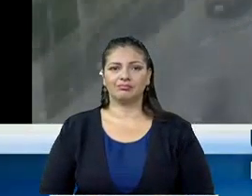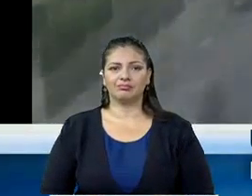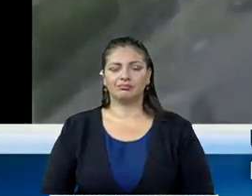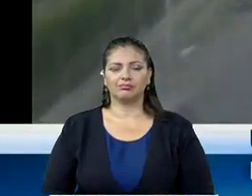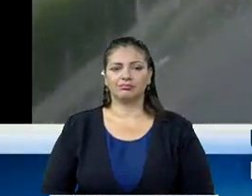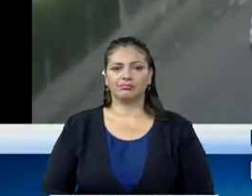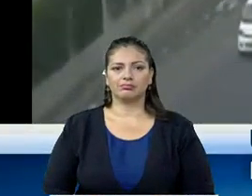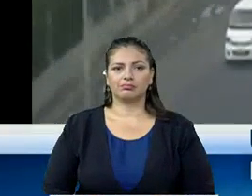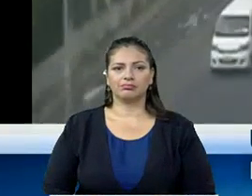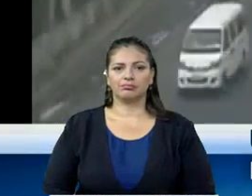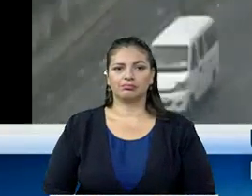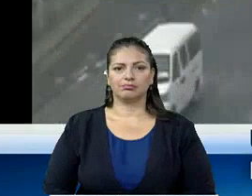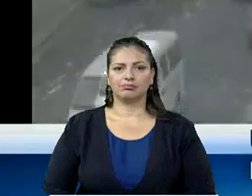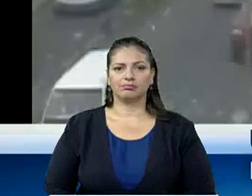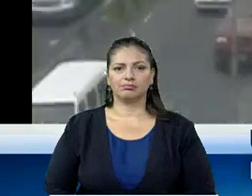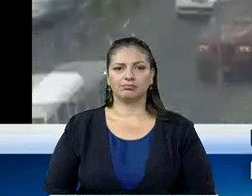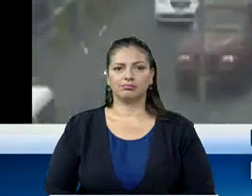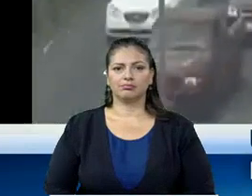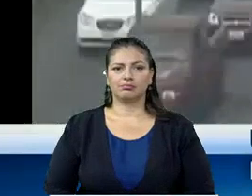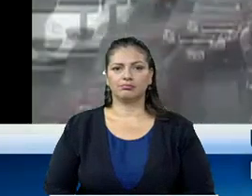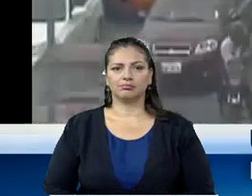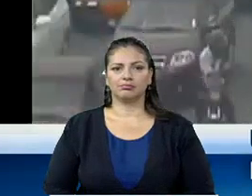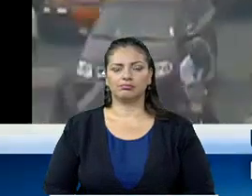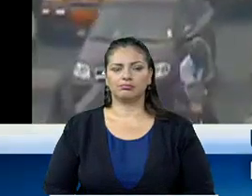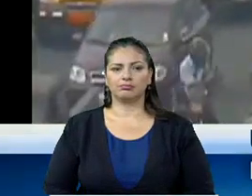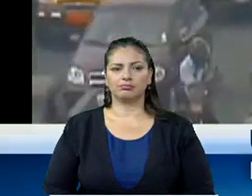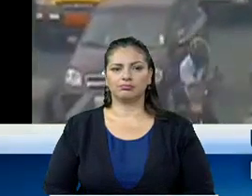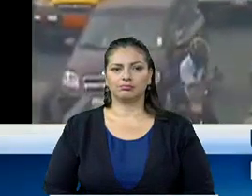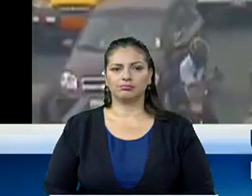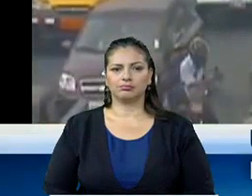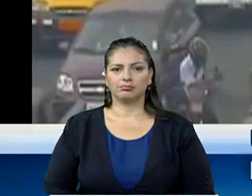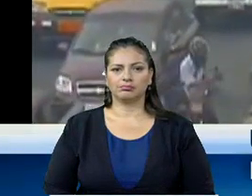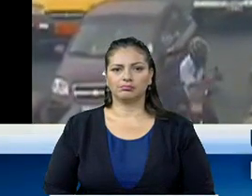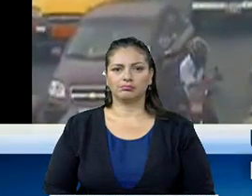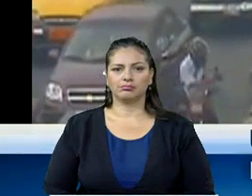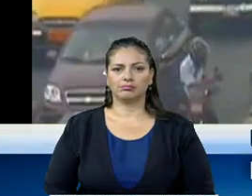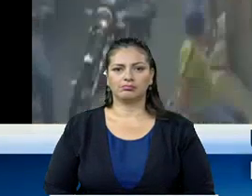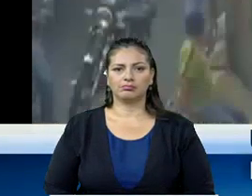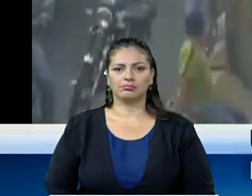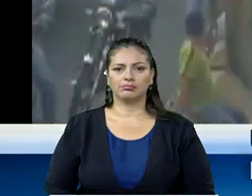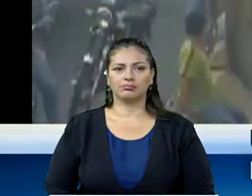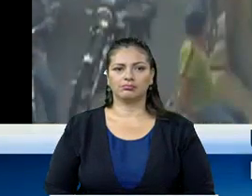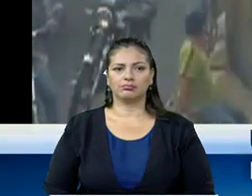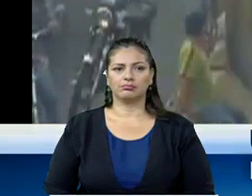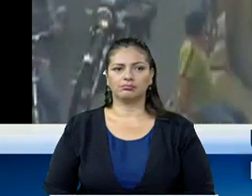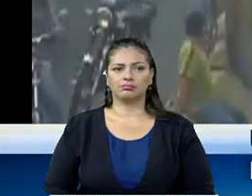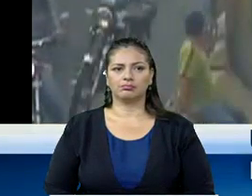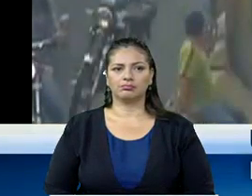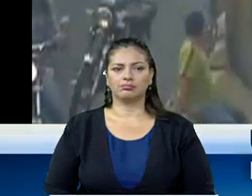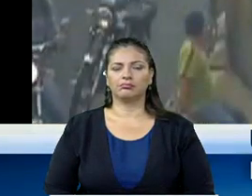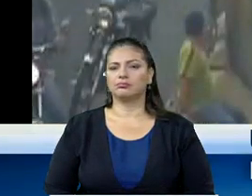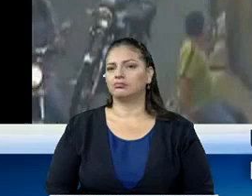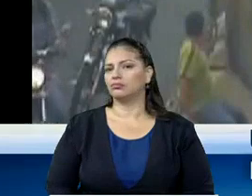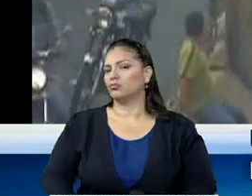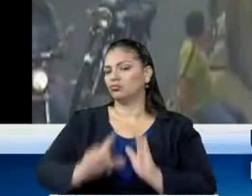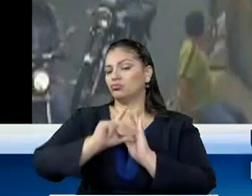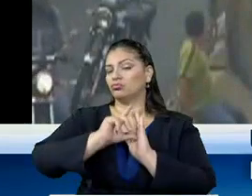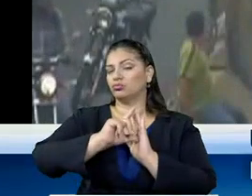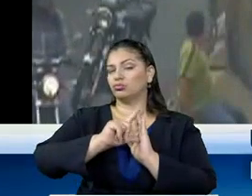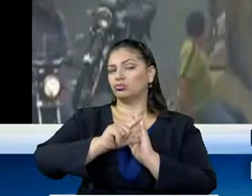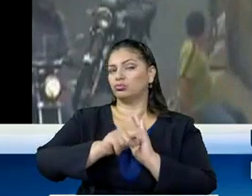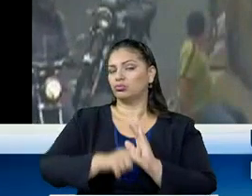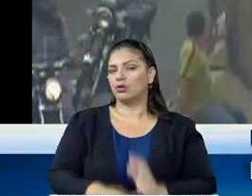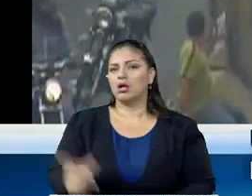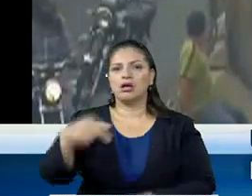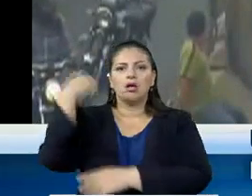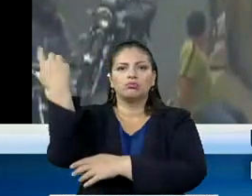Poco pocos minutos que se da este suceso y una